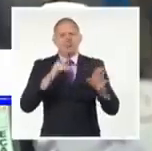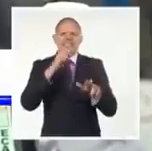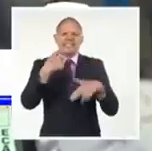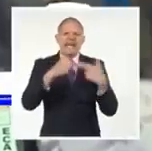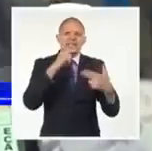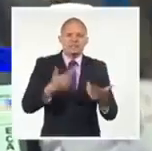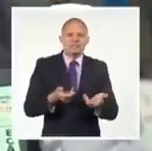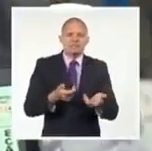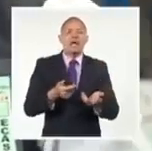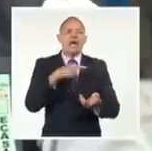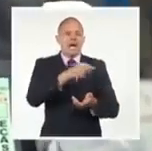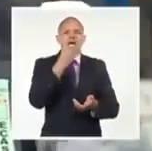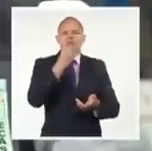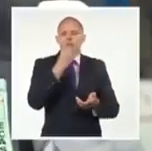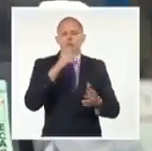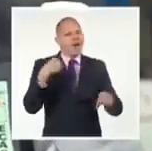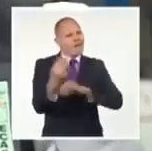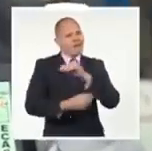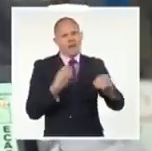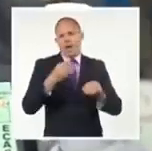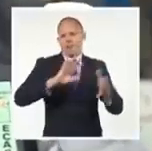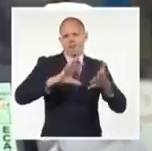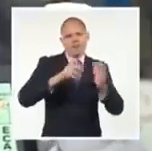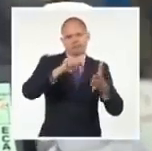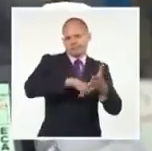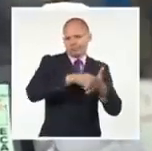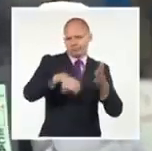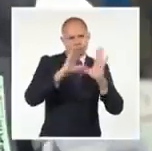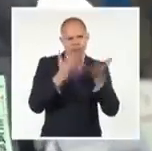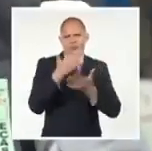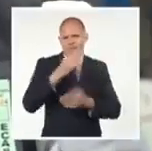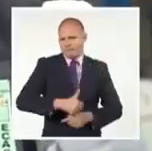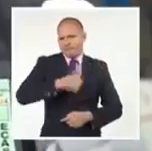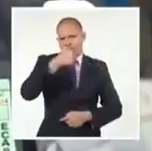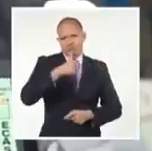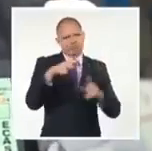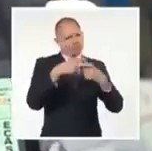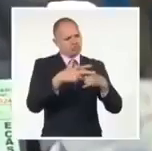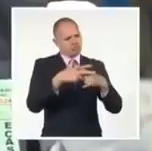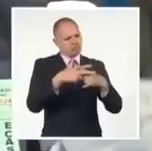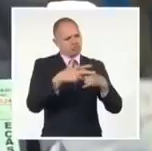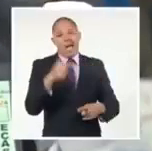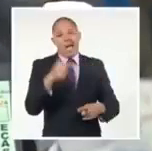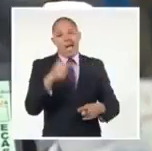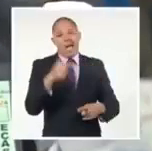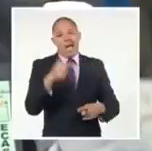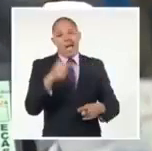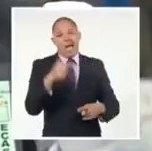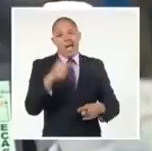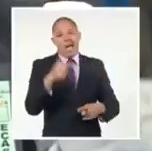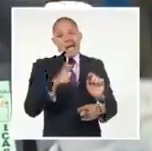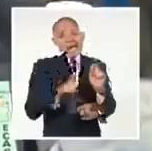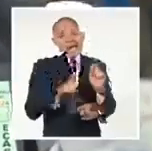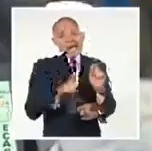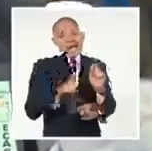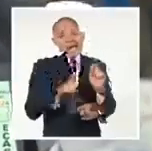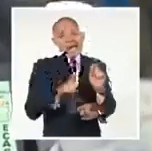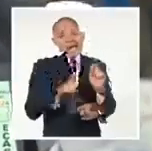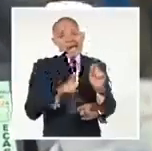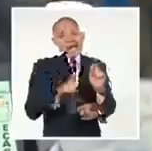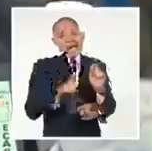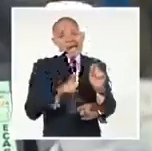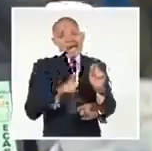arreglo completo de toda la parte capital que nos va a permitir llegar a 4 despachos más de aduana, un rayo X de